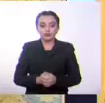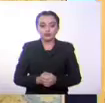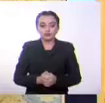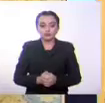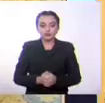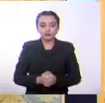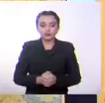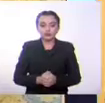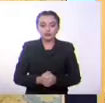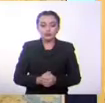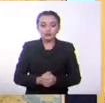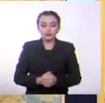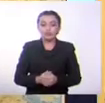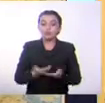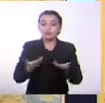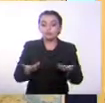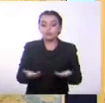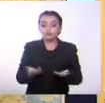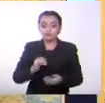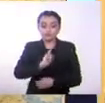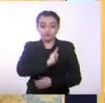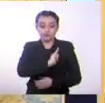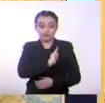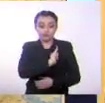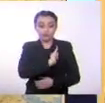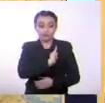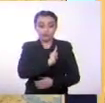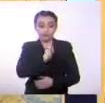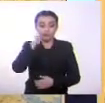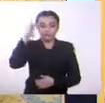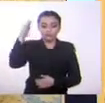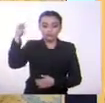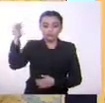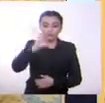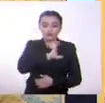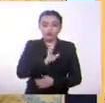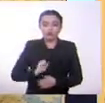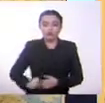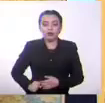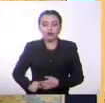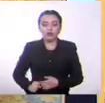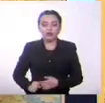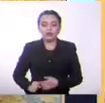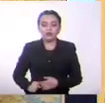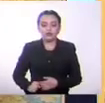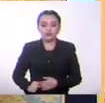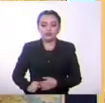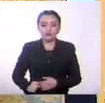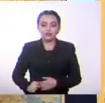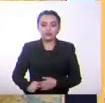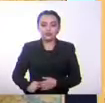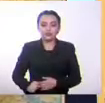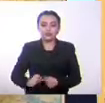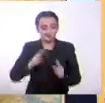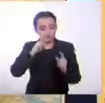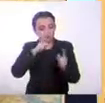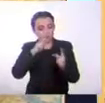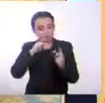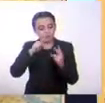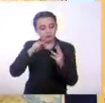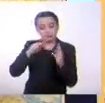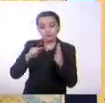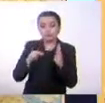este caso, cuando hablamos de identidad nacional, van a ser esas características que tienen las personas que habitan